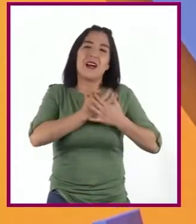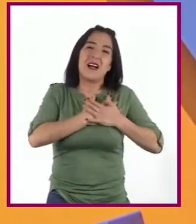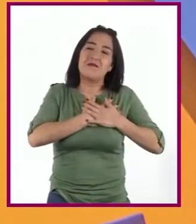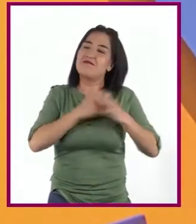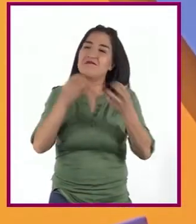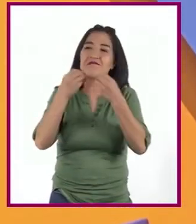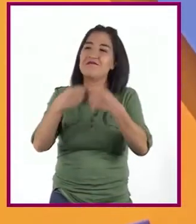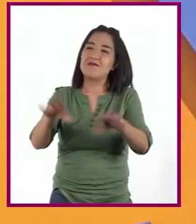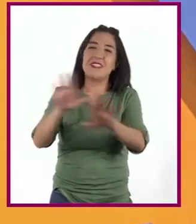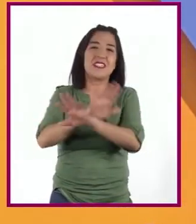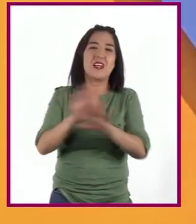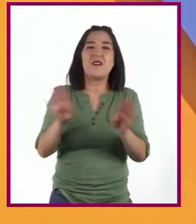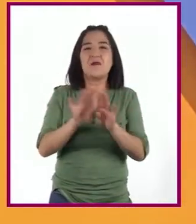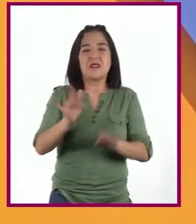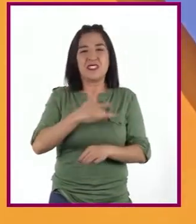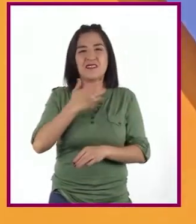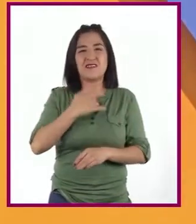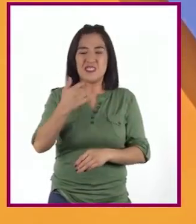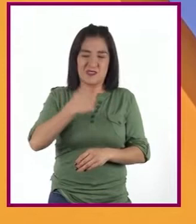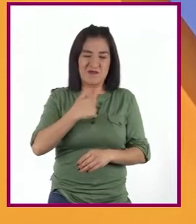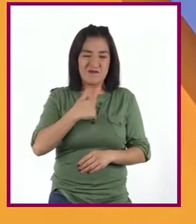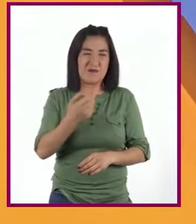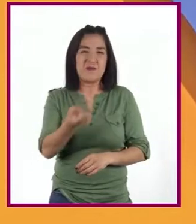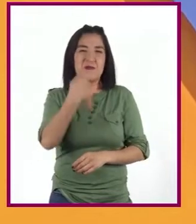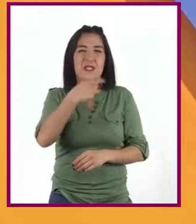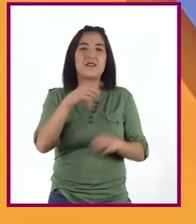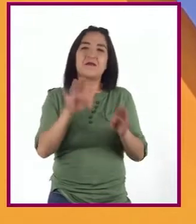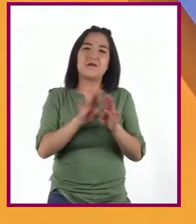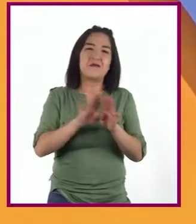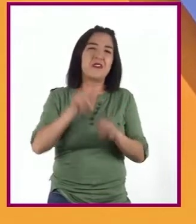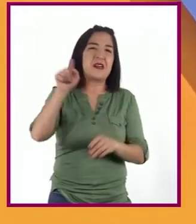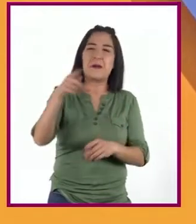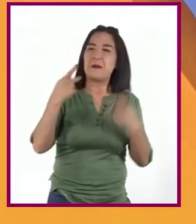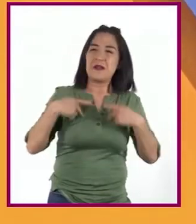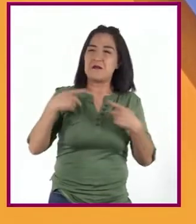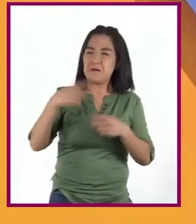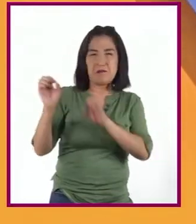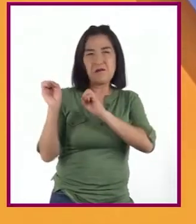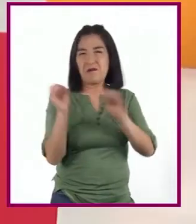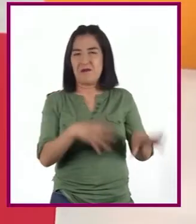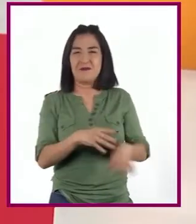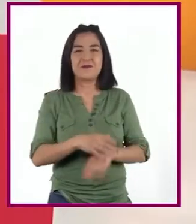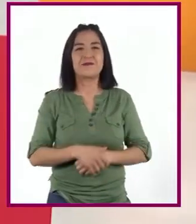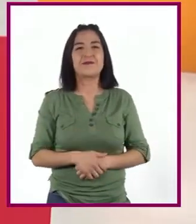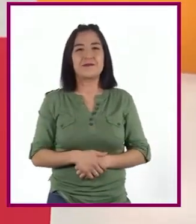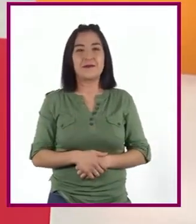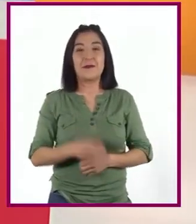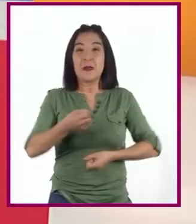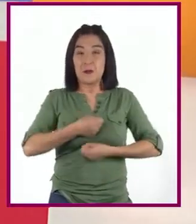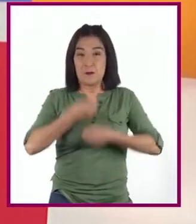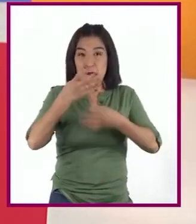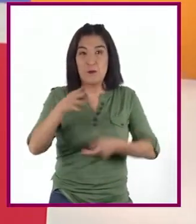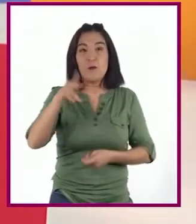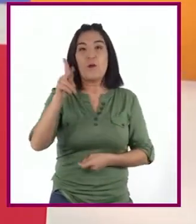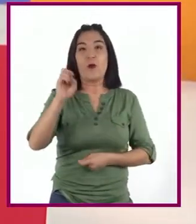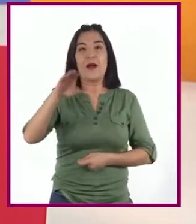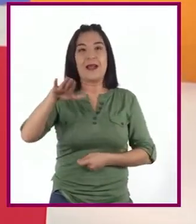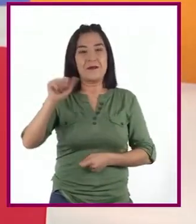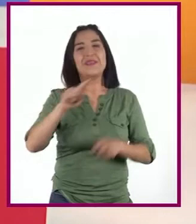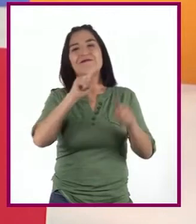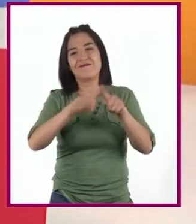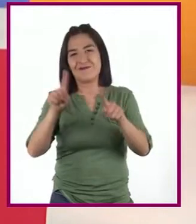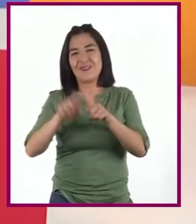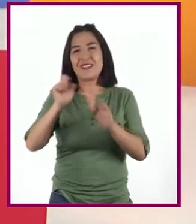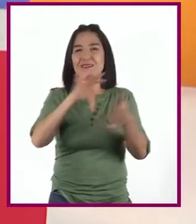perdido y el reproche que se hace a la persona que dejó de amar. Los poemas, como todas las obras